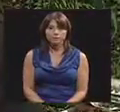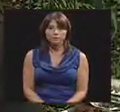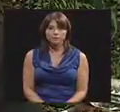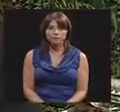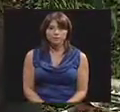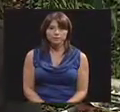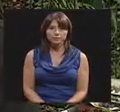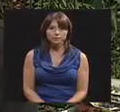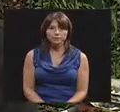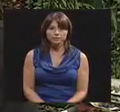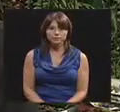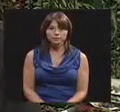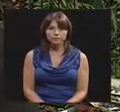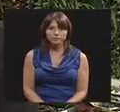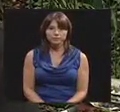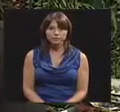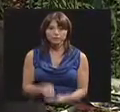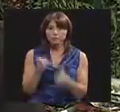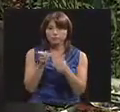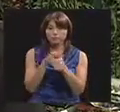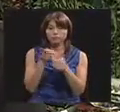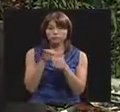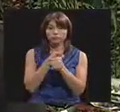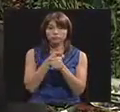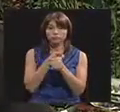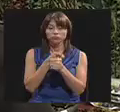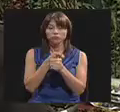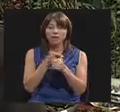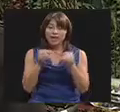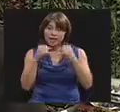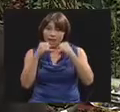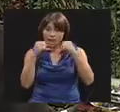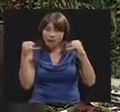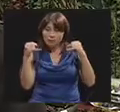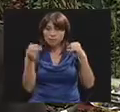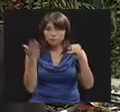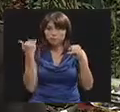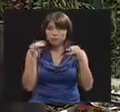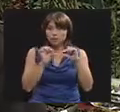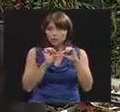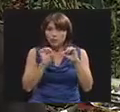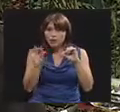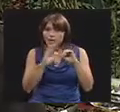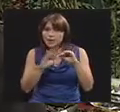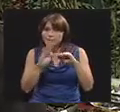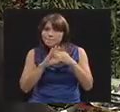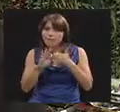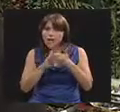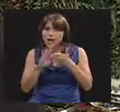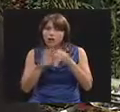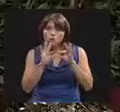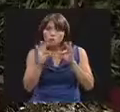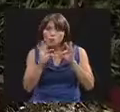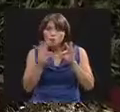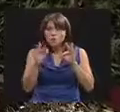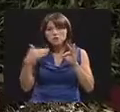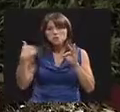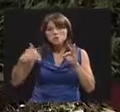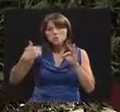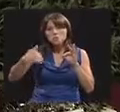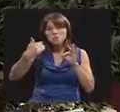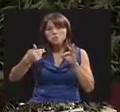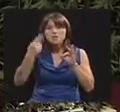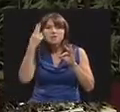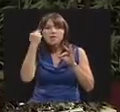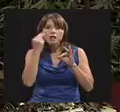Bueno, en primer lugar, el alambre tenía que limpiarlo porque siempre se pone un negrito con el tiempo. Y en eso se agarra el alambre